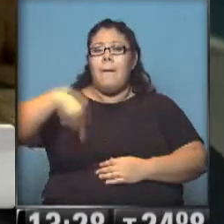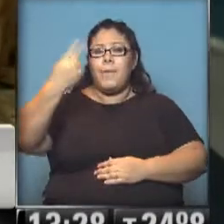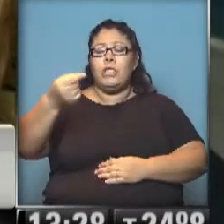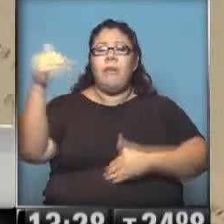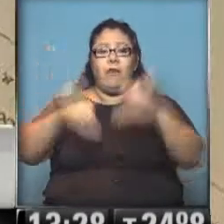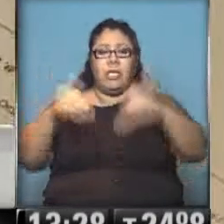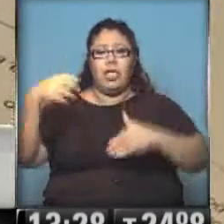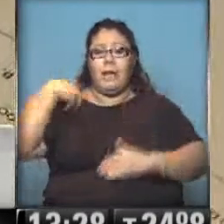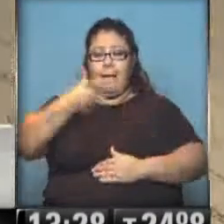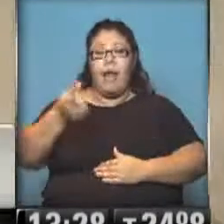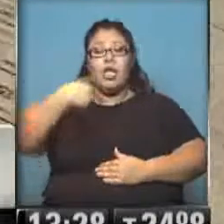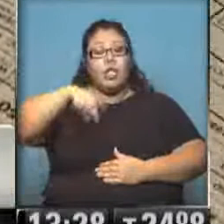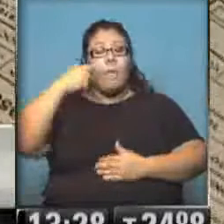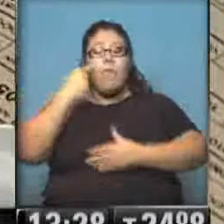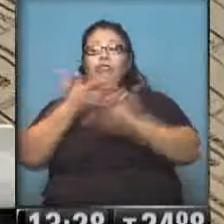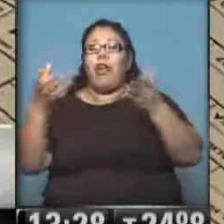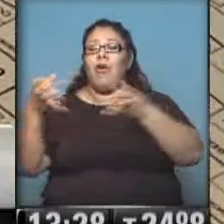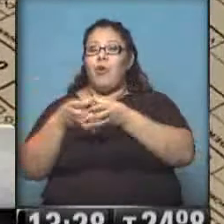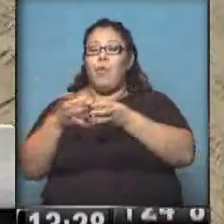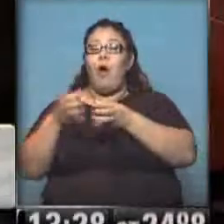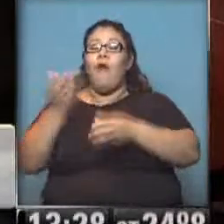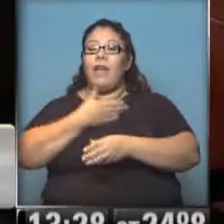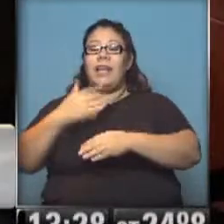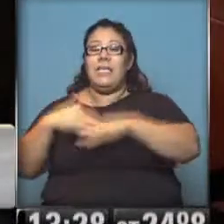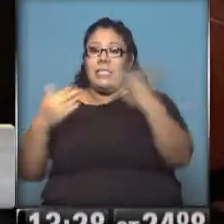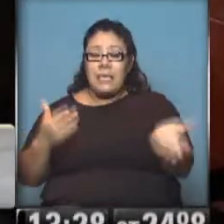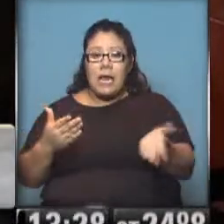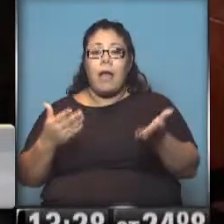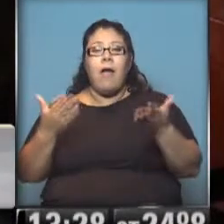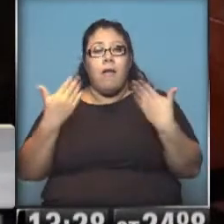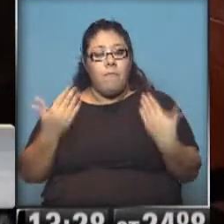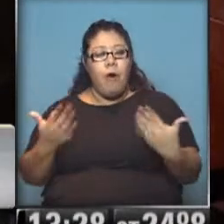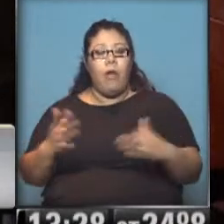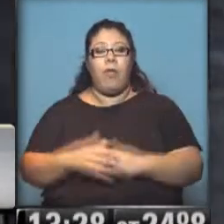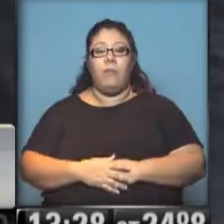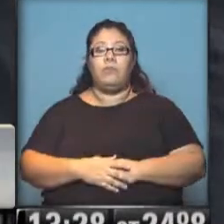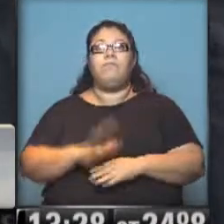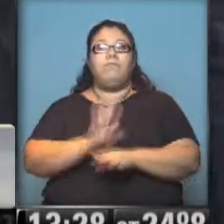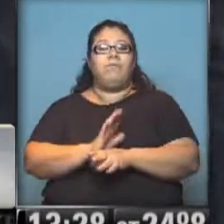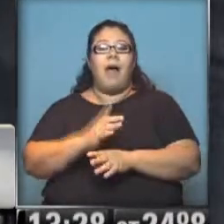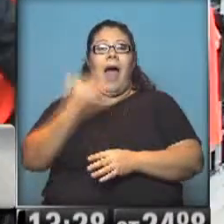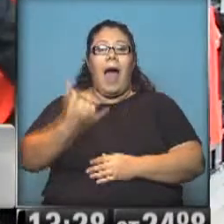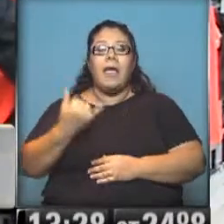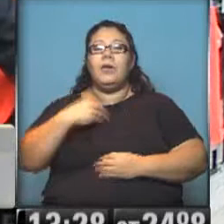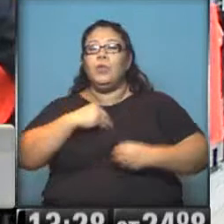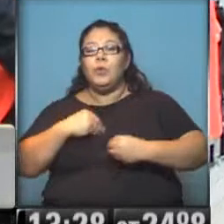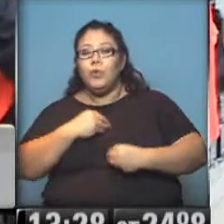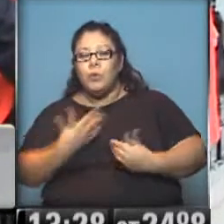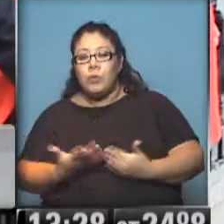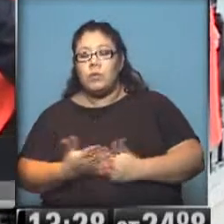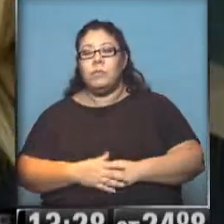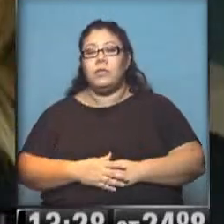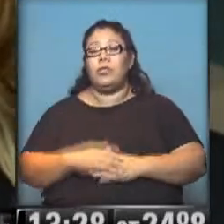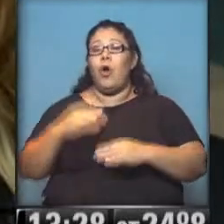a demostrar que el Frente de Izquierda agrupa los partidos de izquierda más grandes de la Argentina. Para nosotros ahora se hablan nuevas expectativas, siendo una clara referencia de